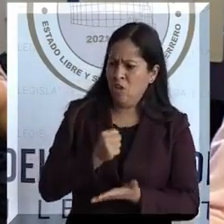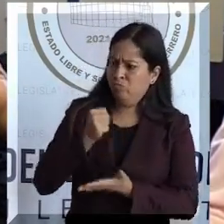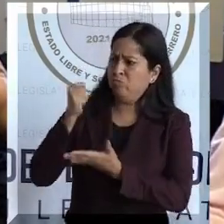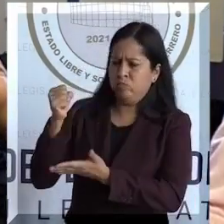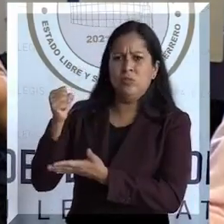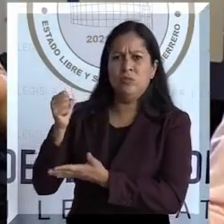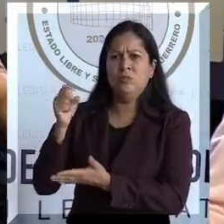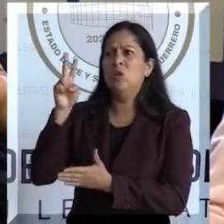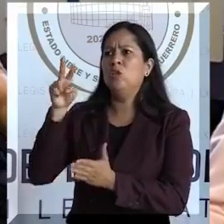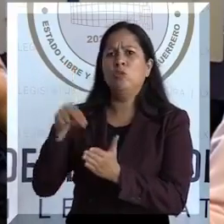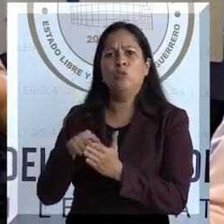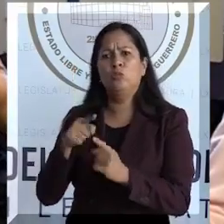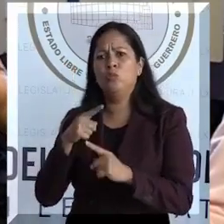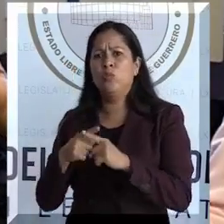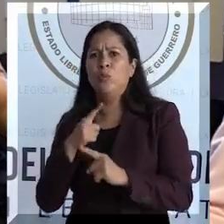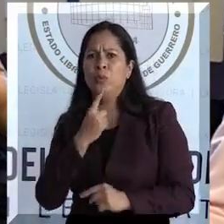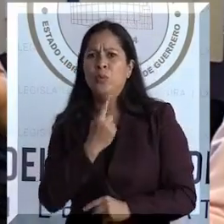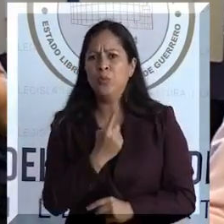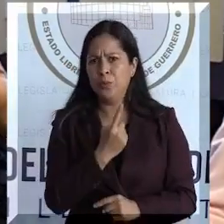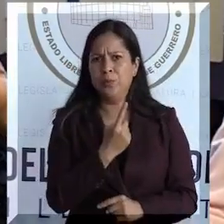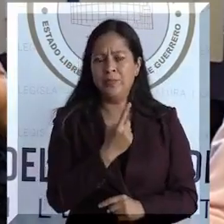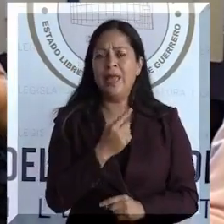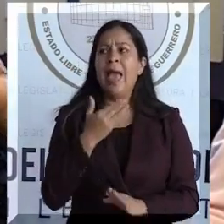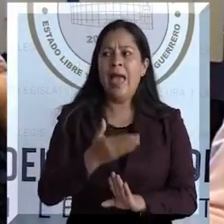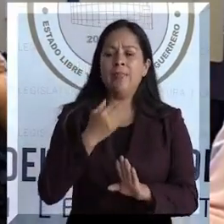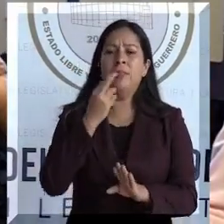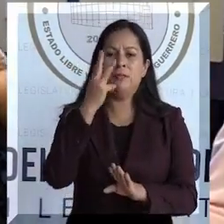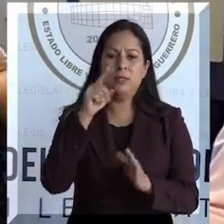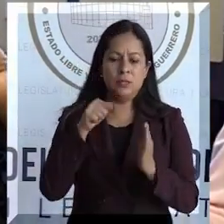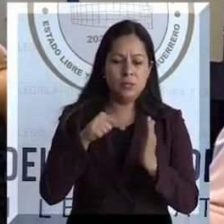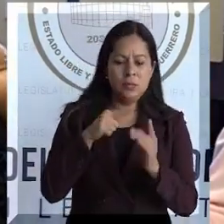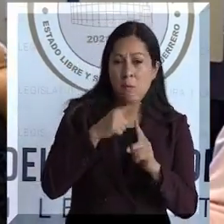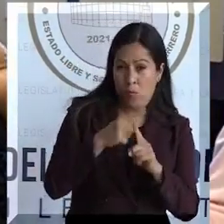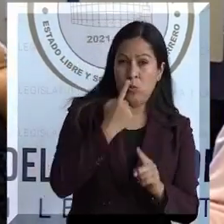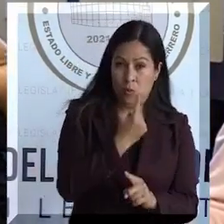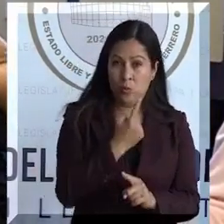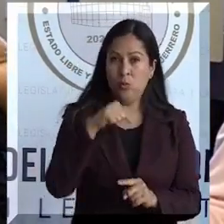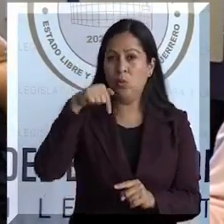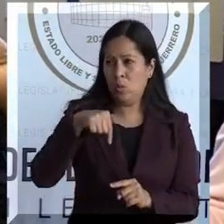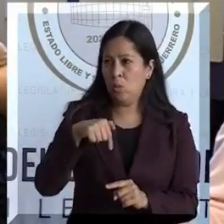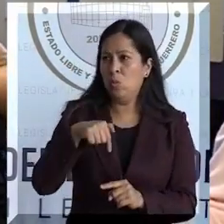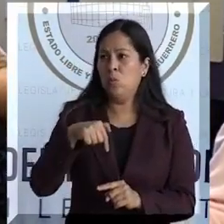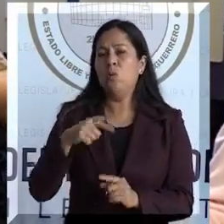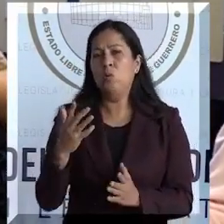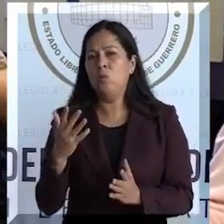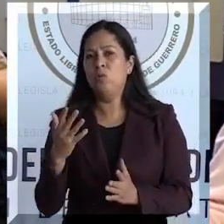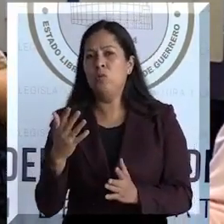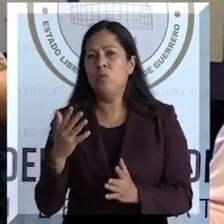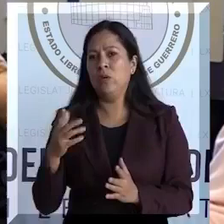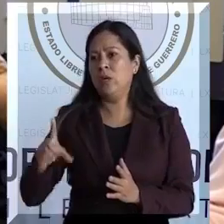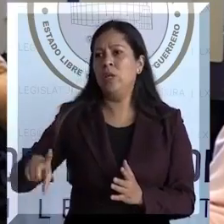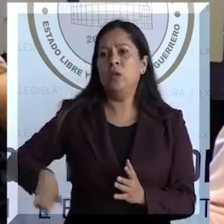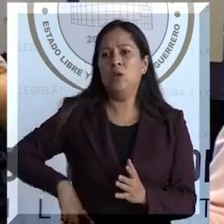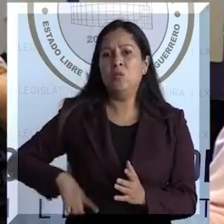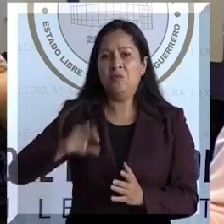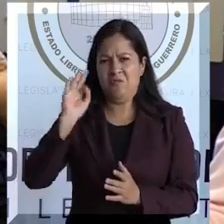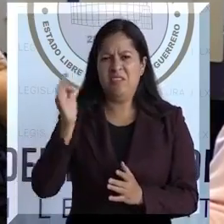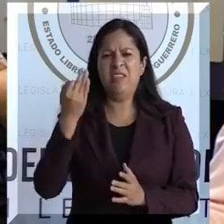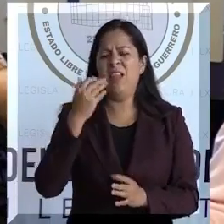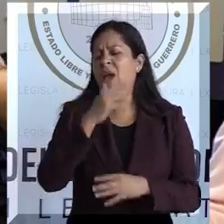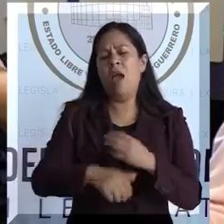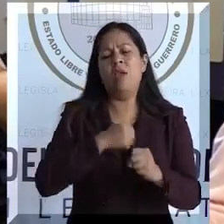llama 2x1. Anteriormente era 3x1, hoy el gobierno federal no entró con la aportación, ya tiene